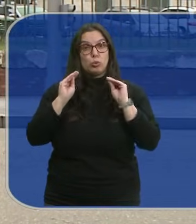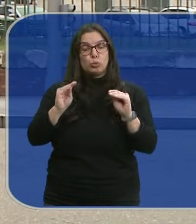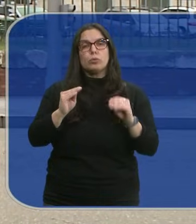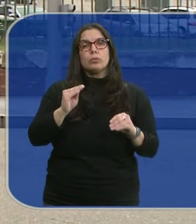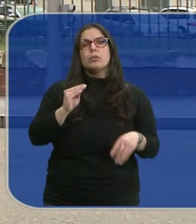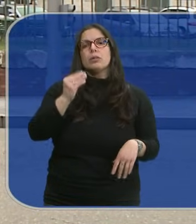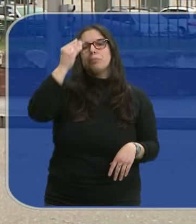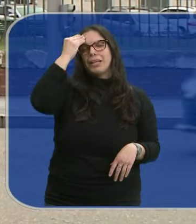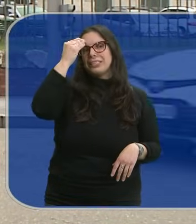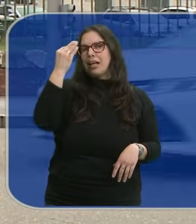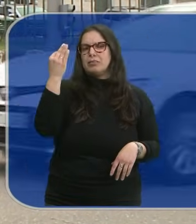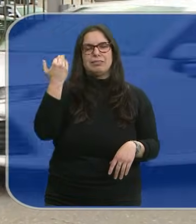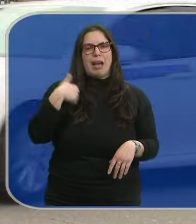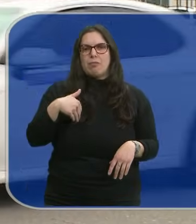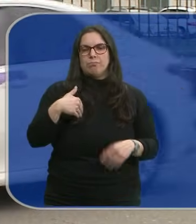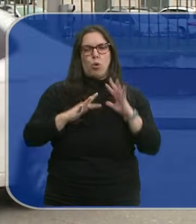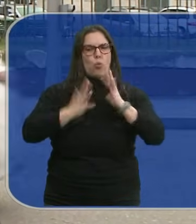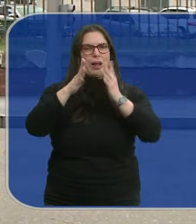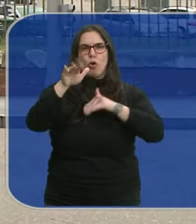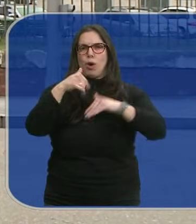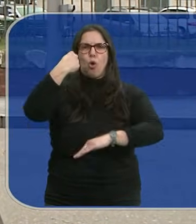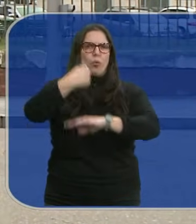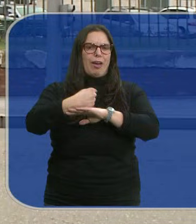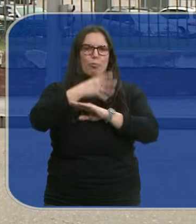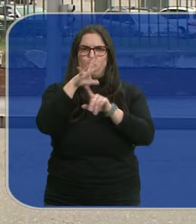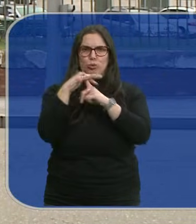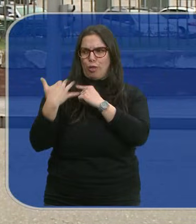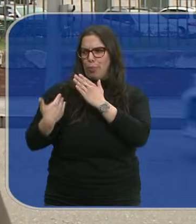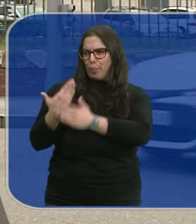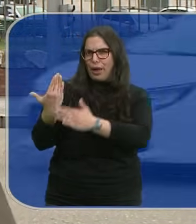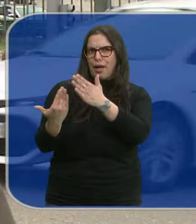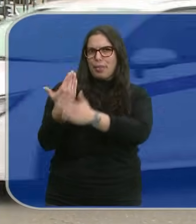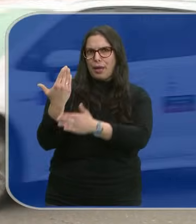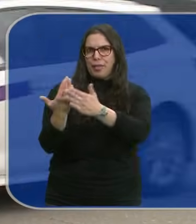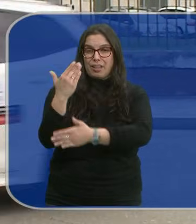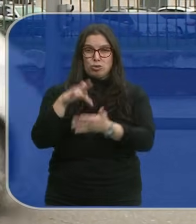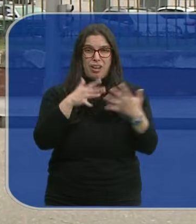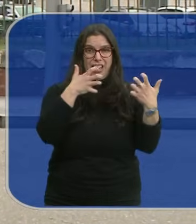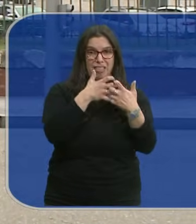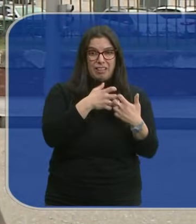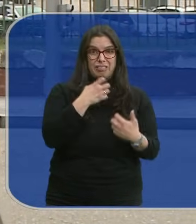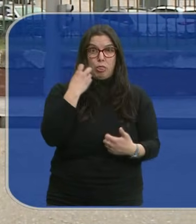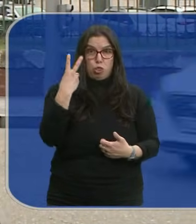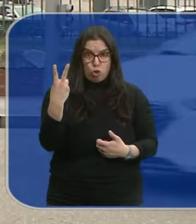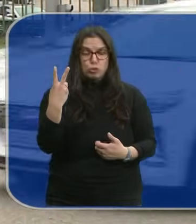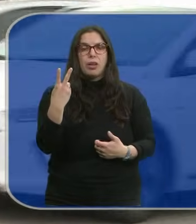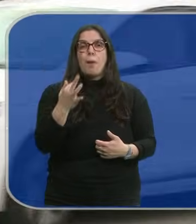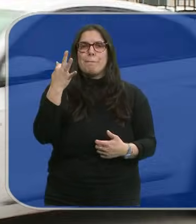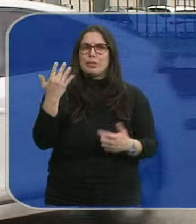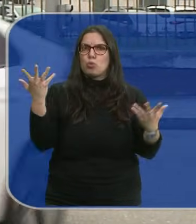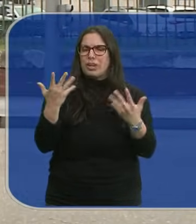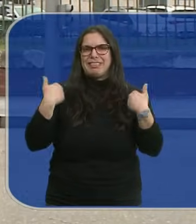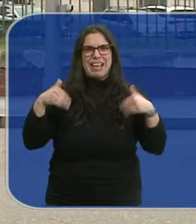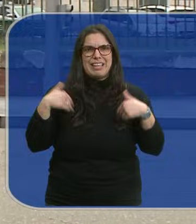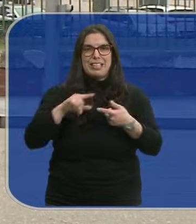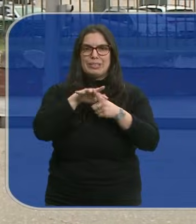consideran que se han visto obligados a convocarla por la situación de los últimos días con esos 2 accidentes y porque dicen urge que cambie